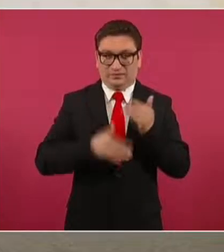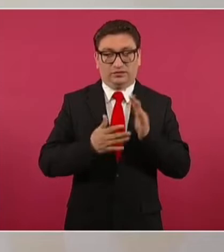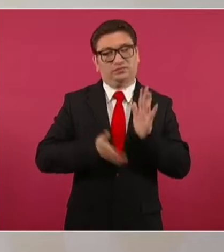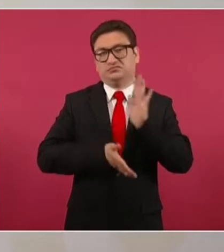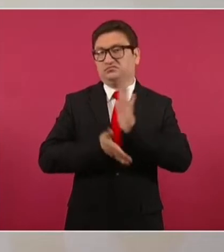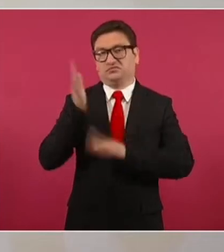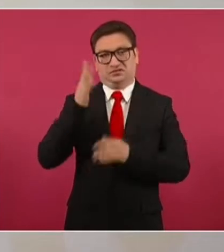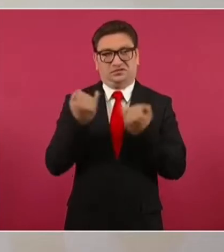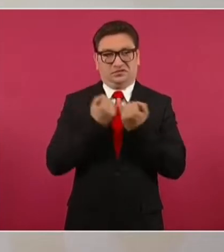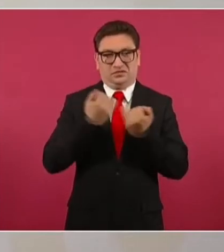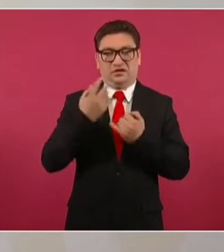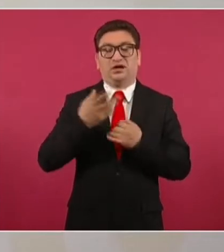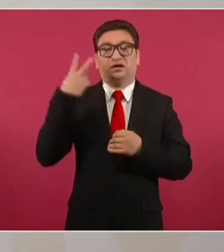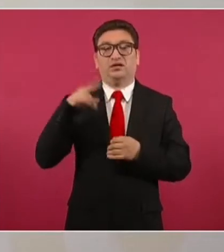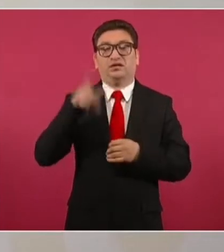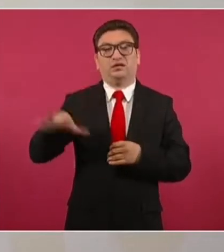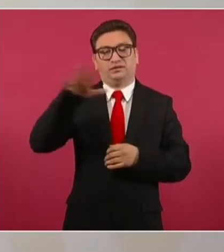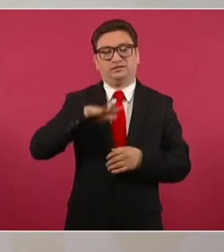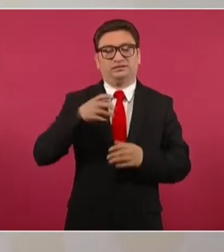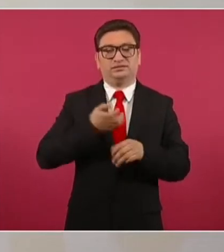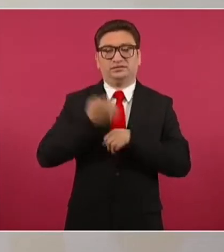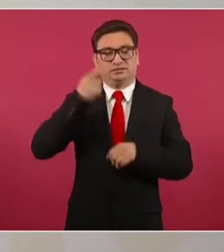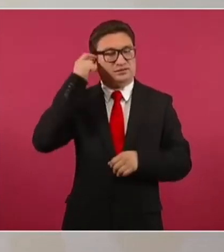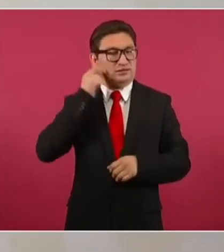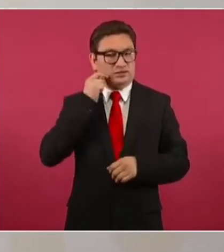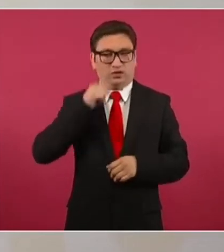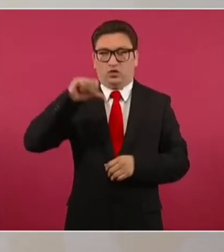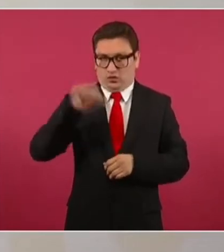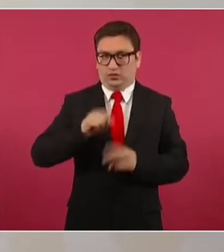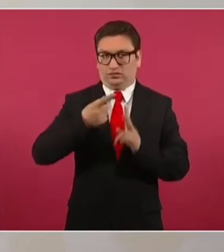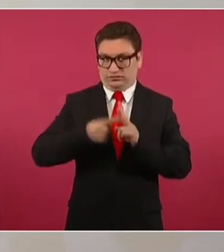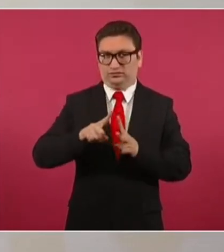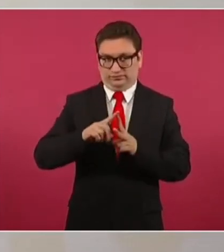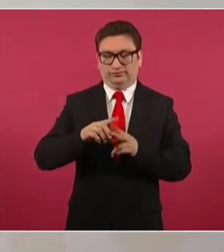gira por el estado de Guerrero. Comenzamos hoy